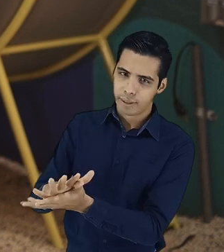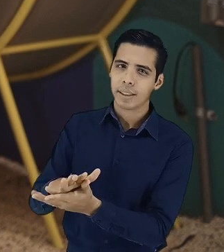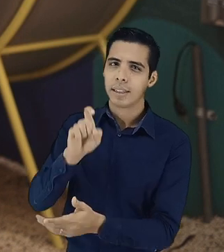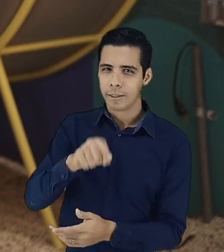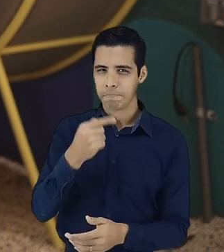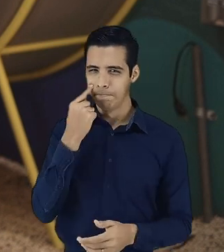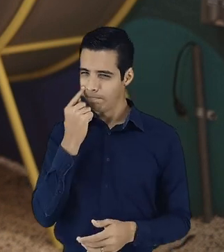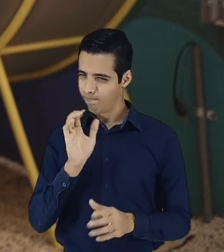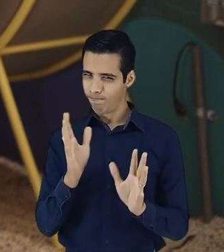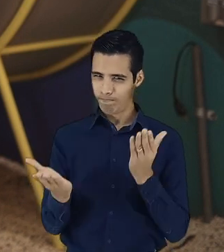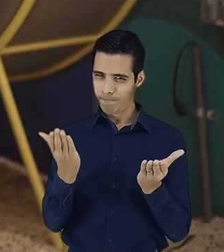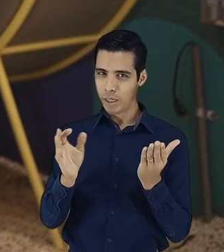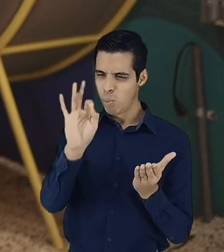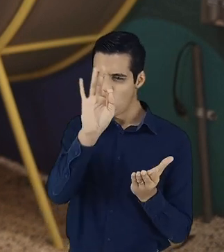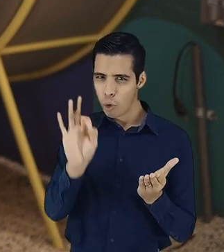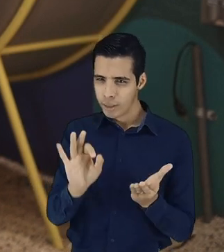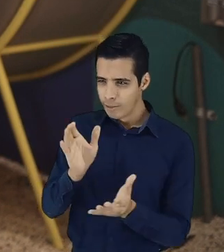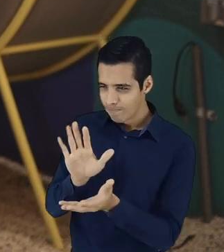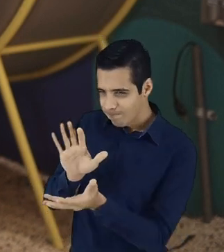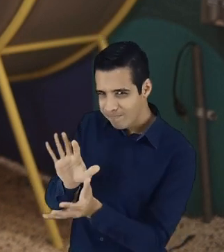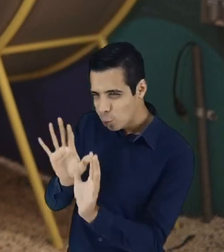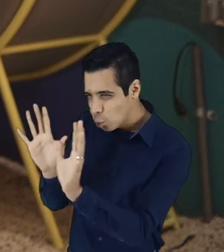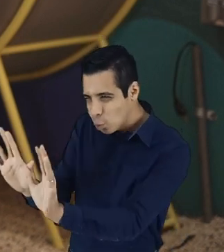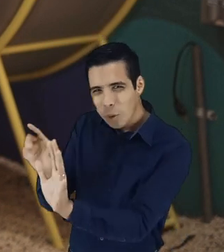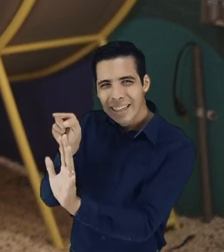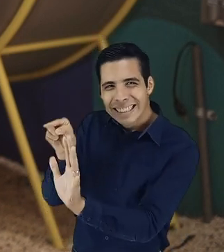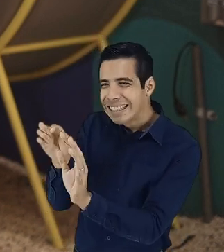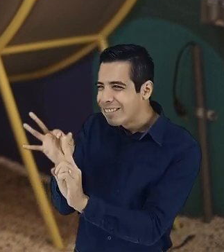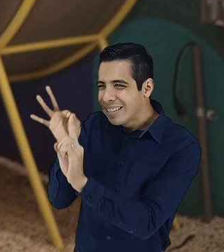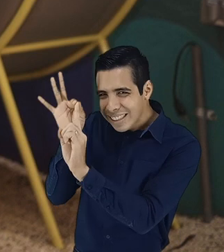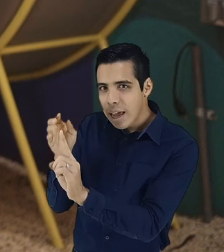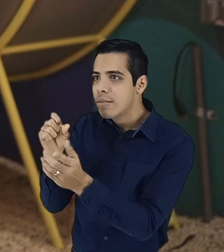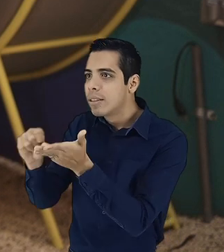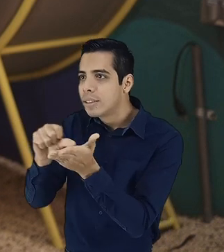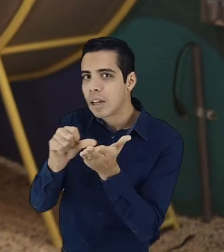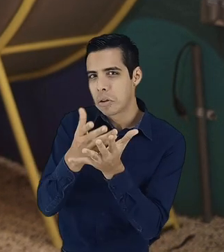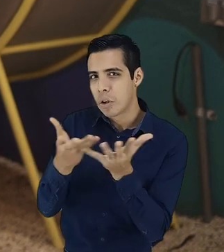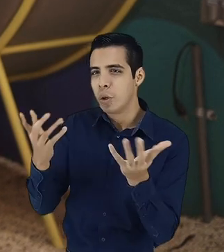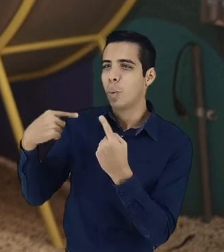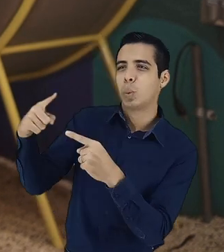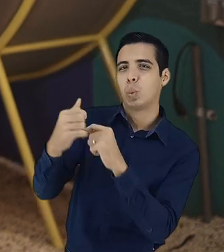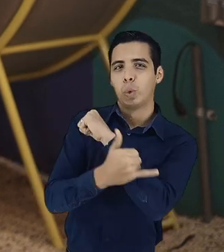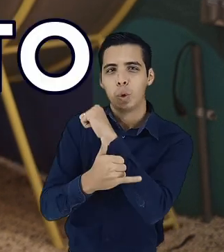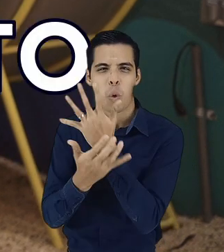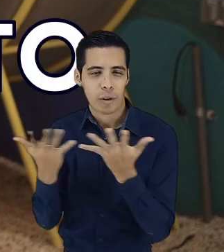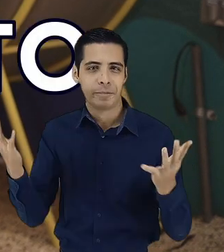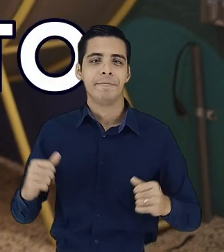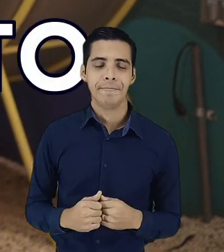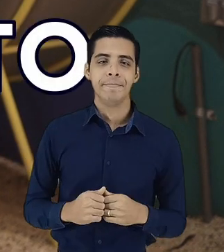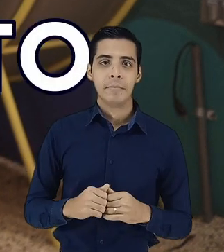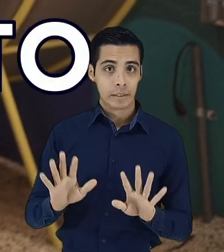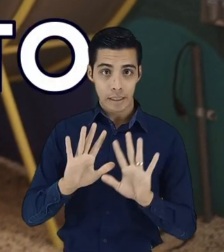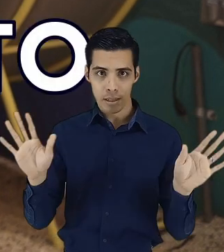porcentaje siempre determinado para que estos excesos no sucedan y que tú cumplas con el porcentaje que le asignaste. Ya puedes entonces escoger el tipo de